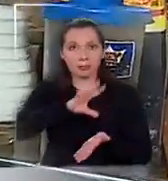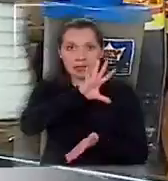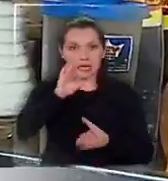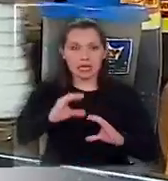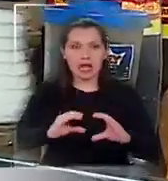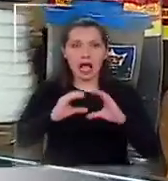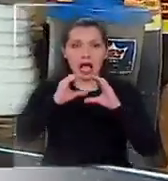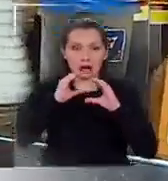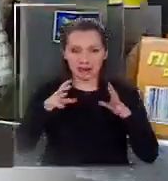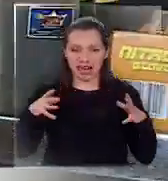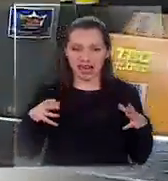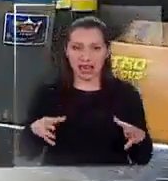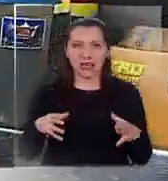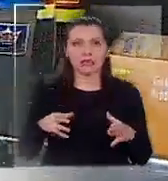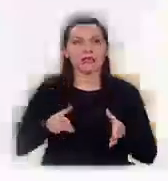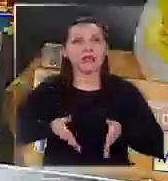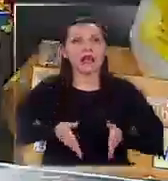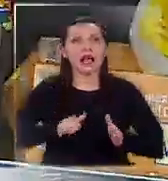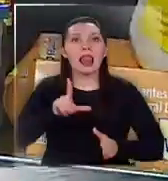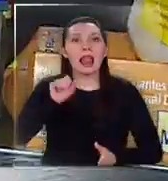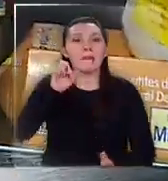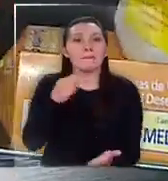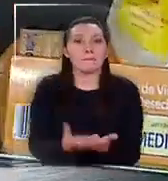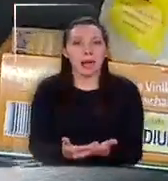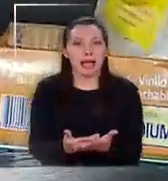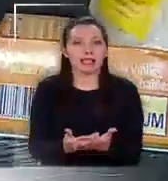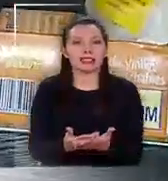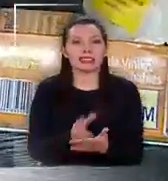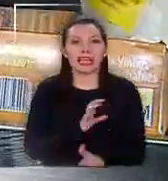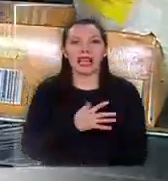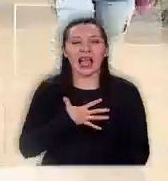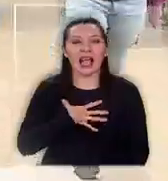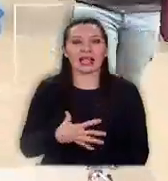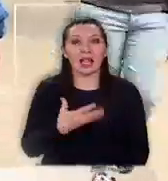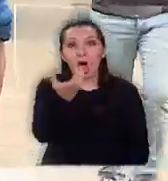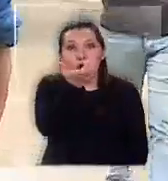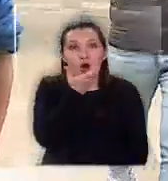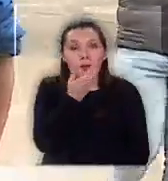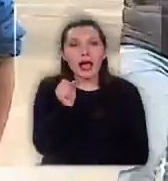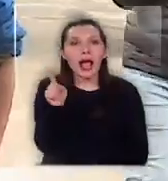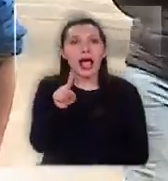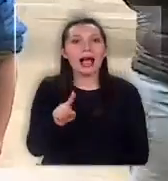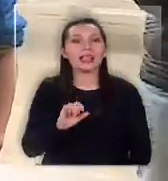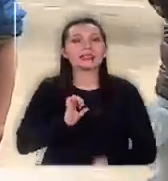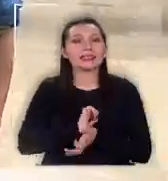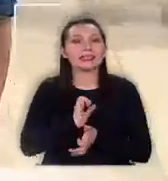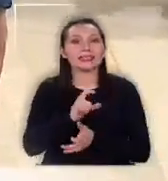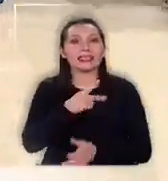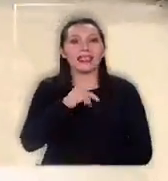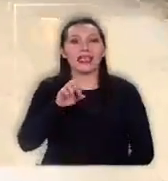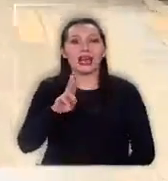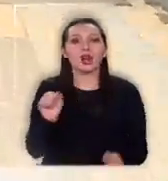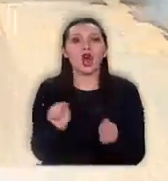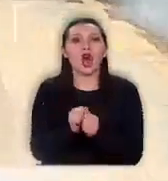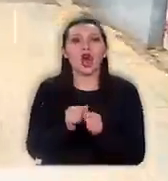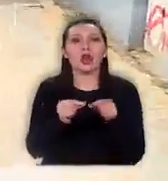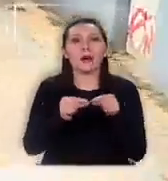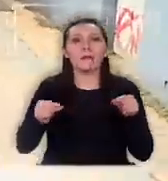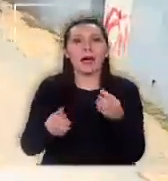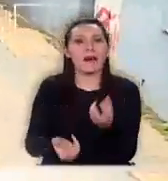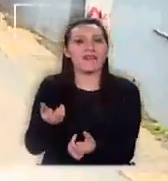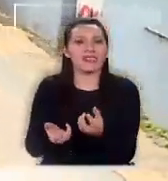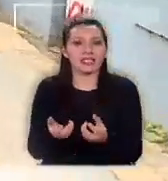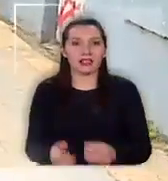pesos en tamaño gigante. En Avenida La Paz encontramos el asqueroso completos as con queso cheddar con papas fritas. ¿Está